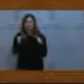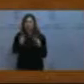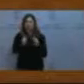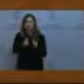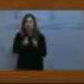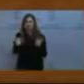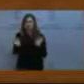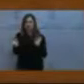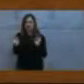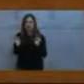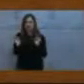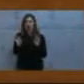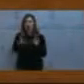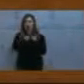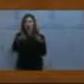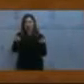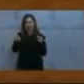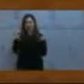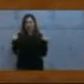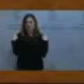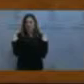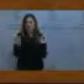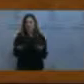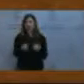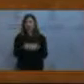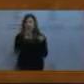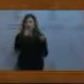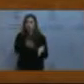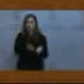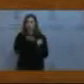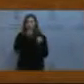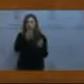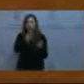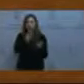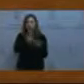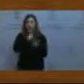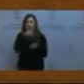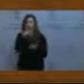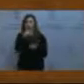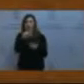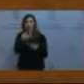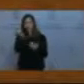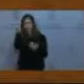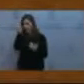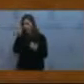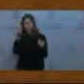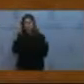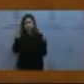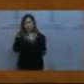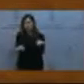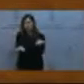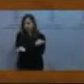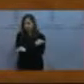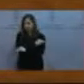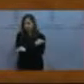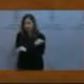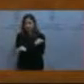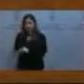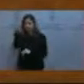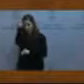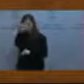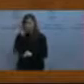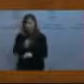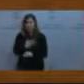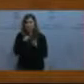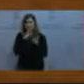manifestó rápidamente que no compartía el criterio de la sindicatura y que, por lo tanto, que la deuda se programaba automáticamente y ya